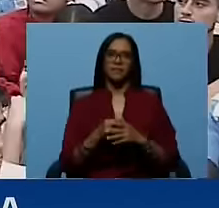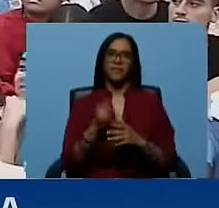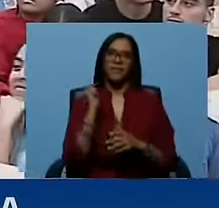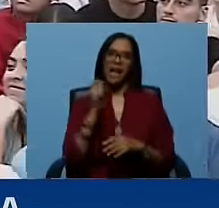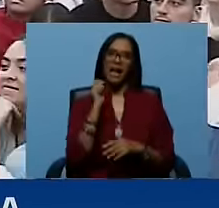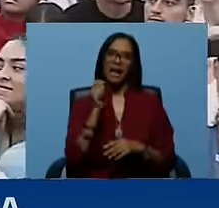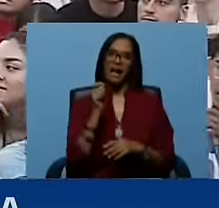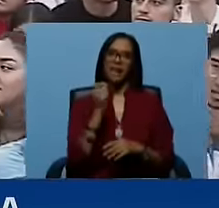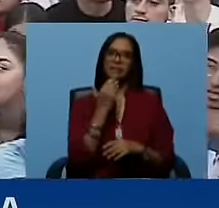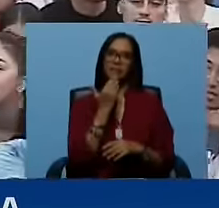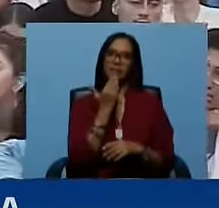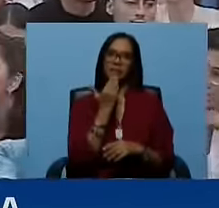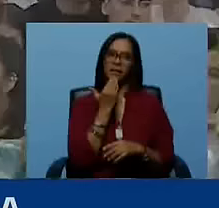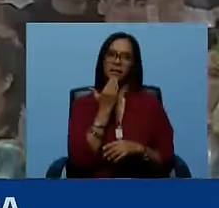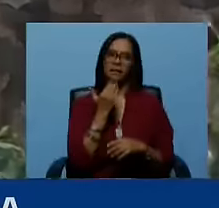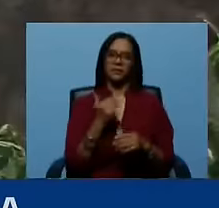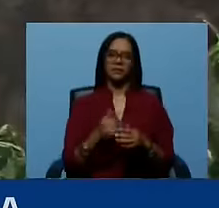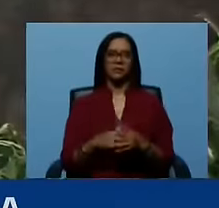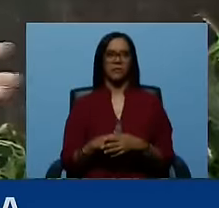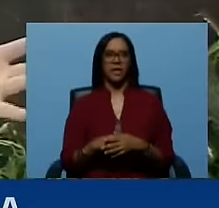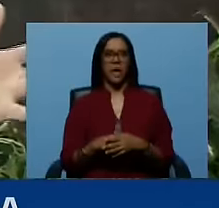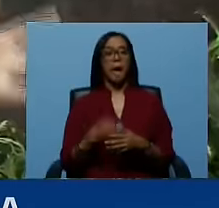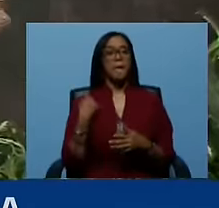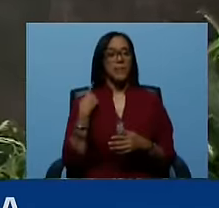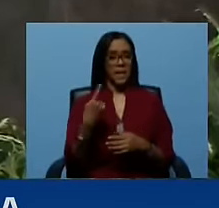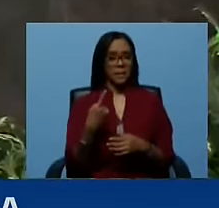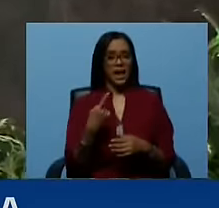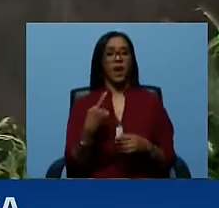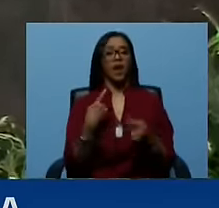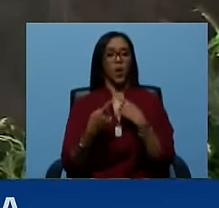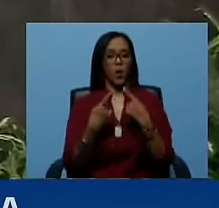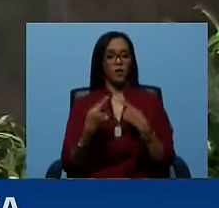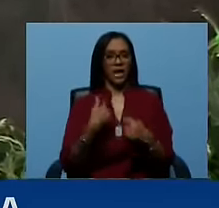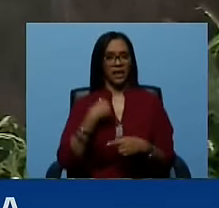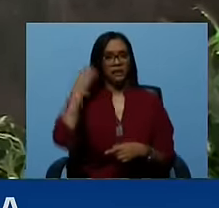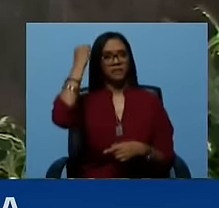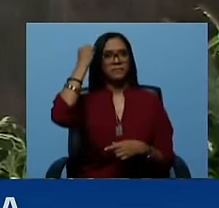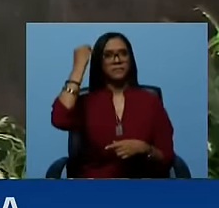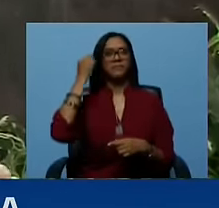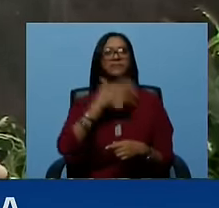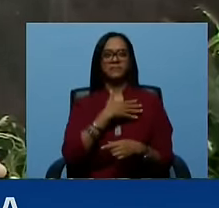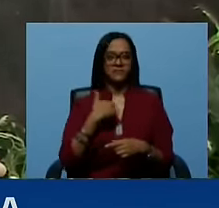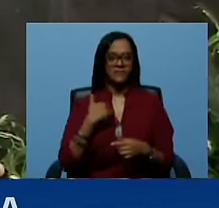Tareas inmediatas. Primero, cosa que yo creo y quiero